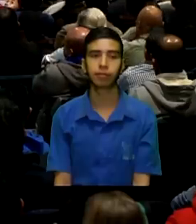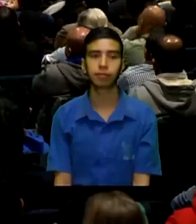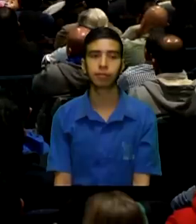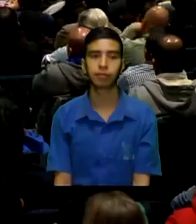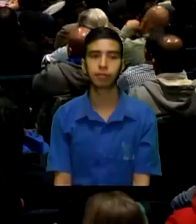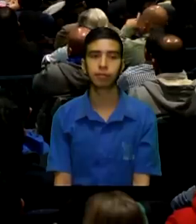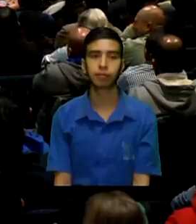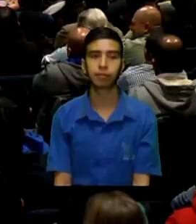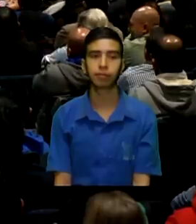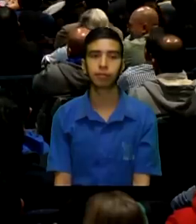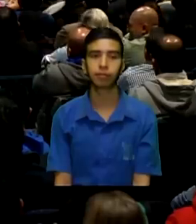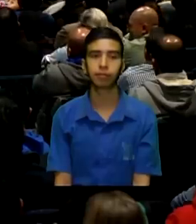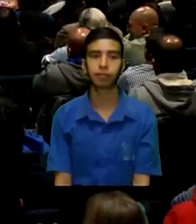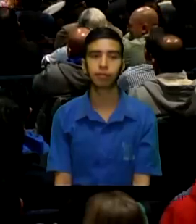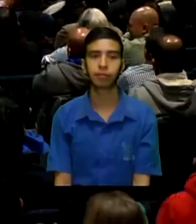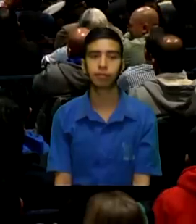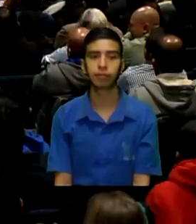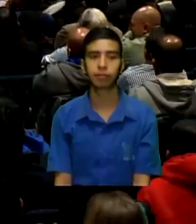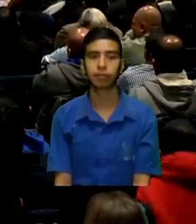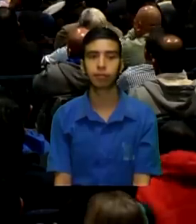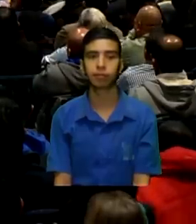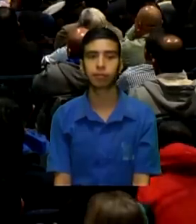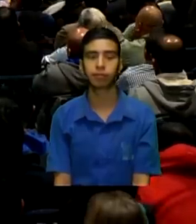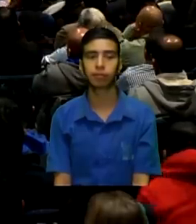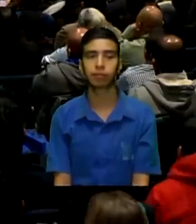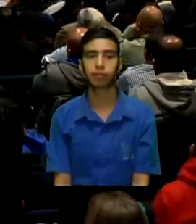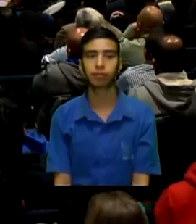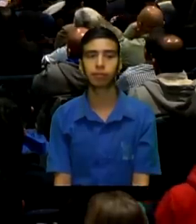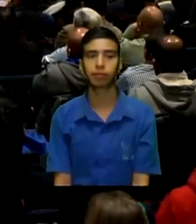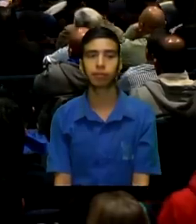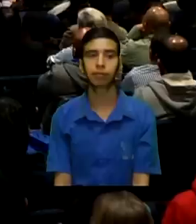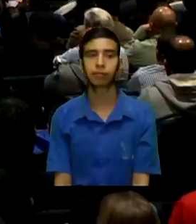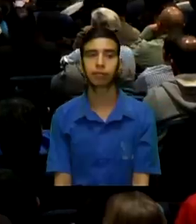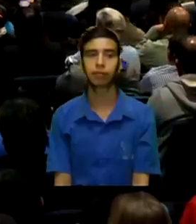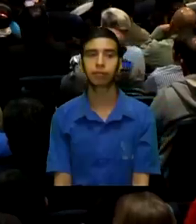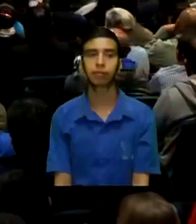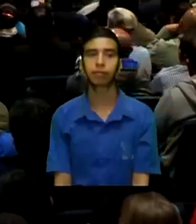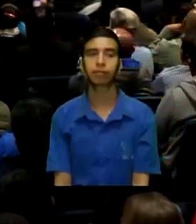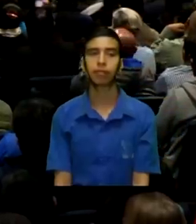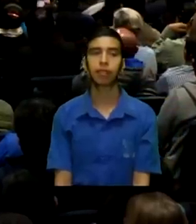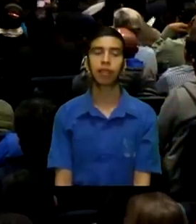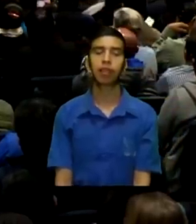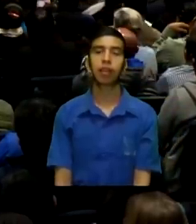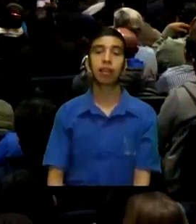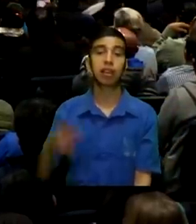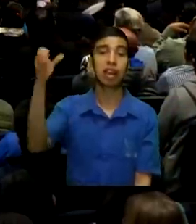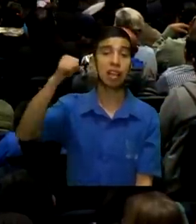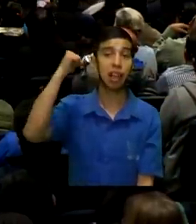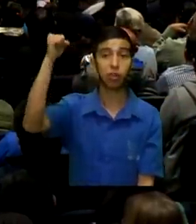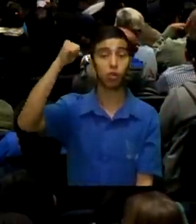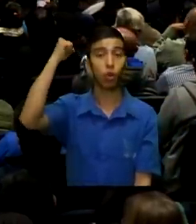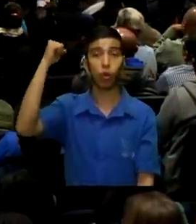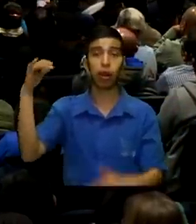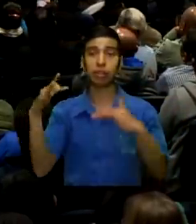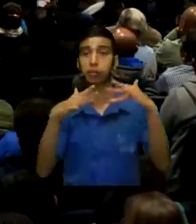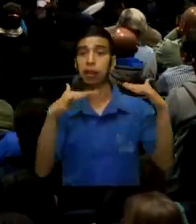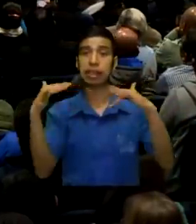Ok, bueno, mientras... Entonces el tema, ¿cómo se llama? Ok, entonces el primer